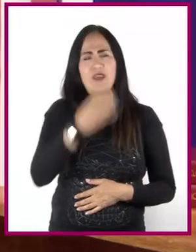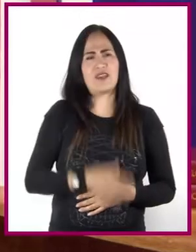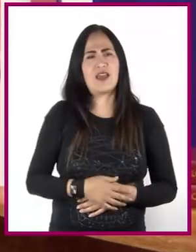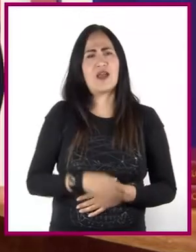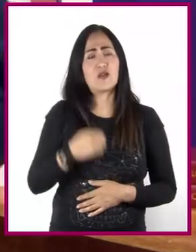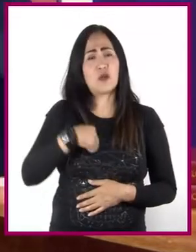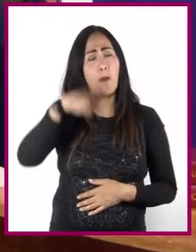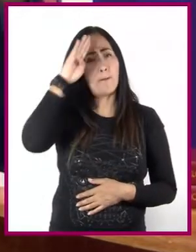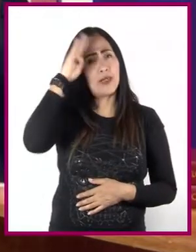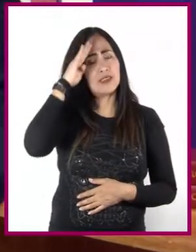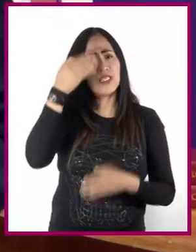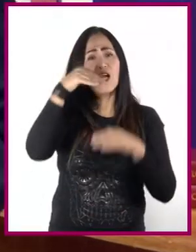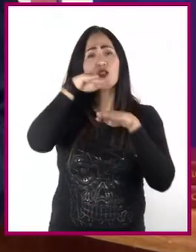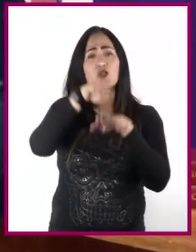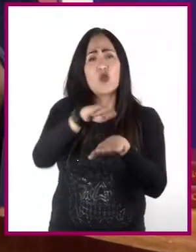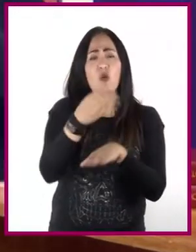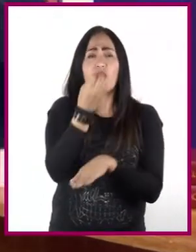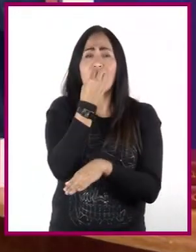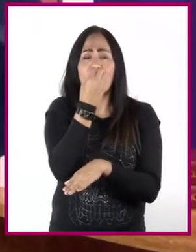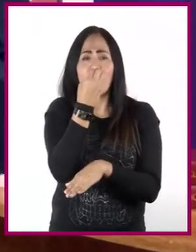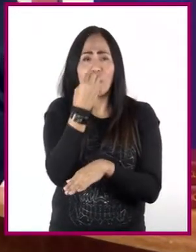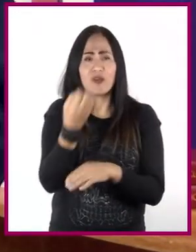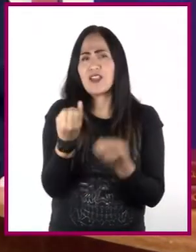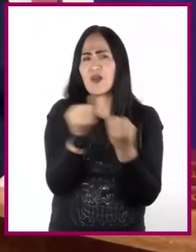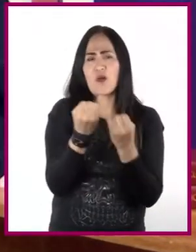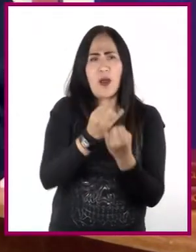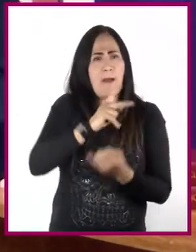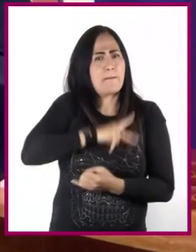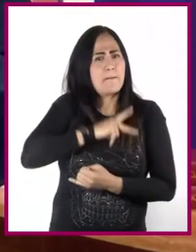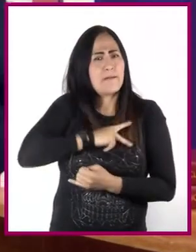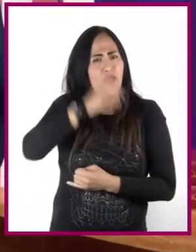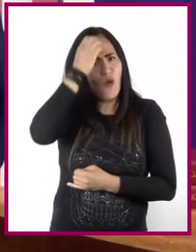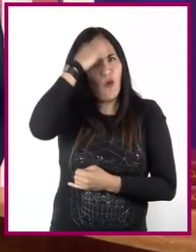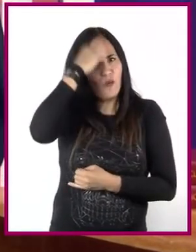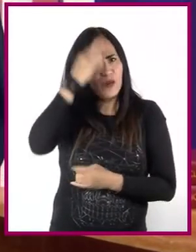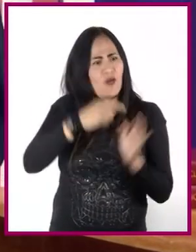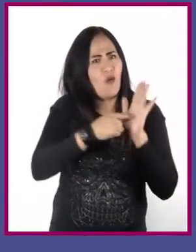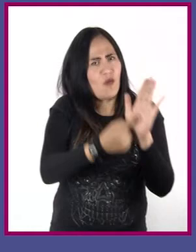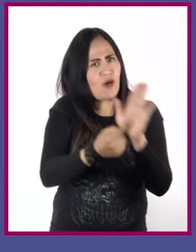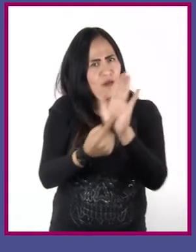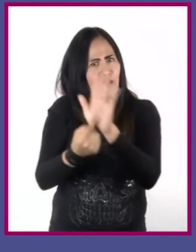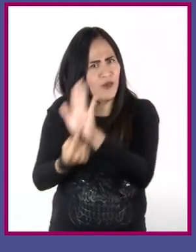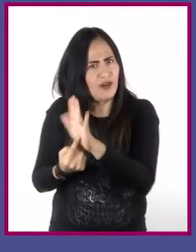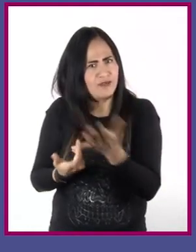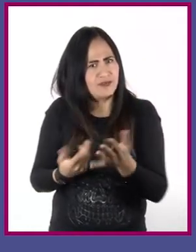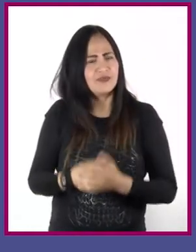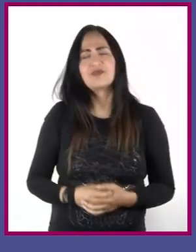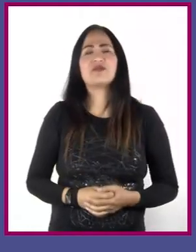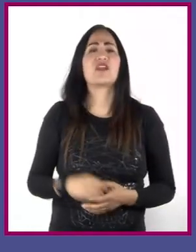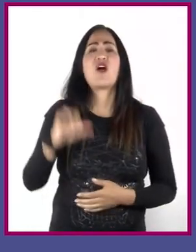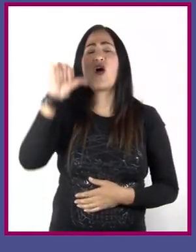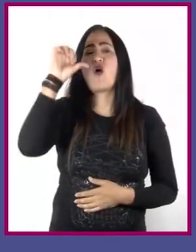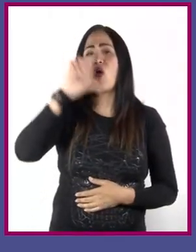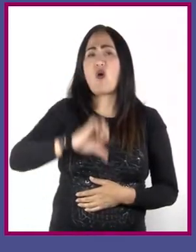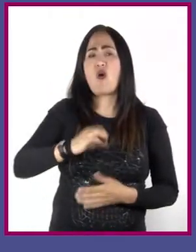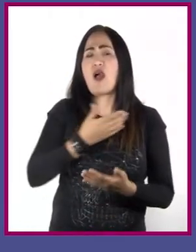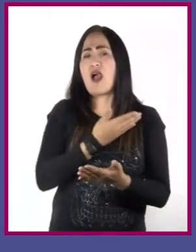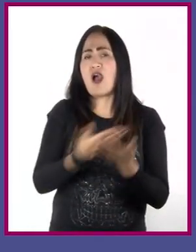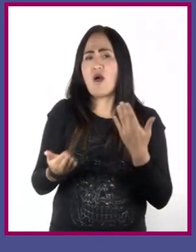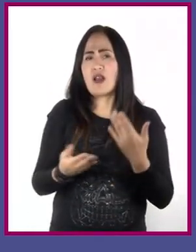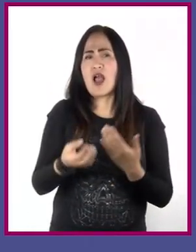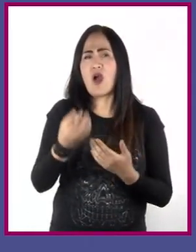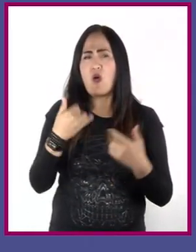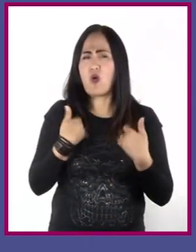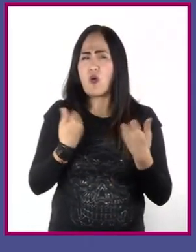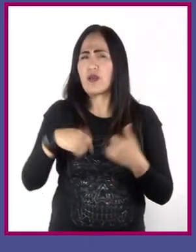que puedo escribir sobre la comida y externar mi opinión al respecto. Imagina, ¿hoy en día es buena la alimentación en los